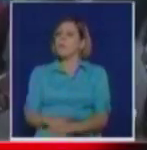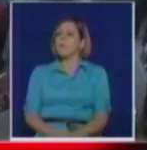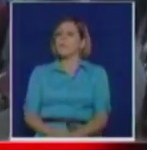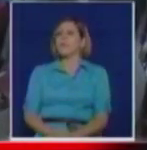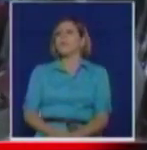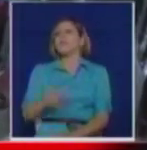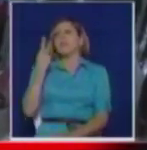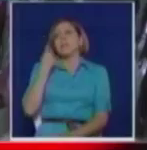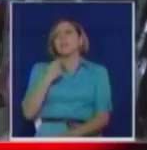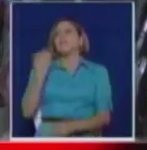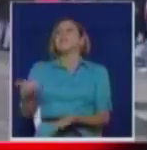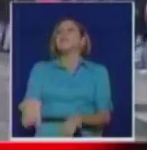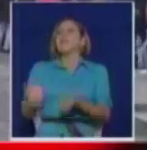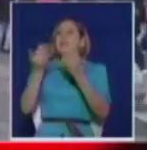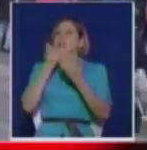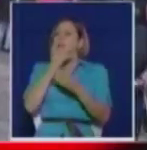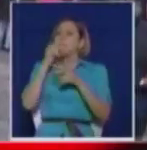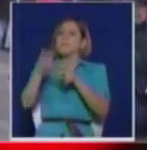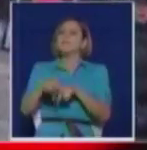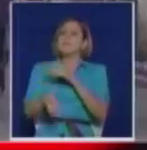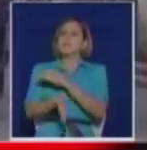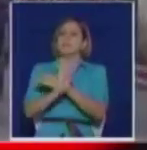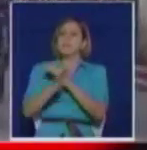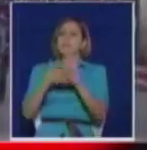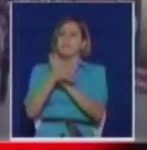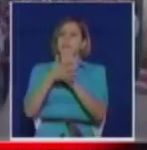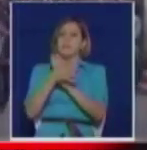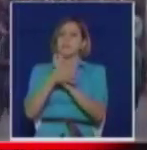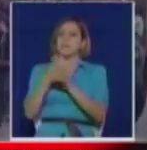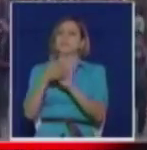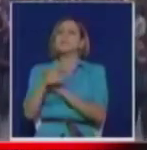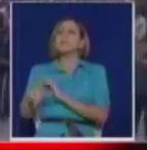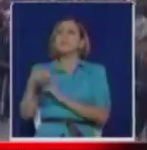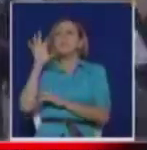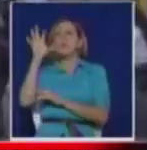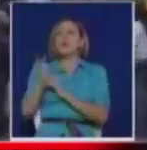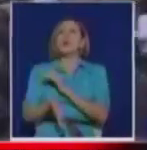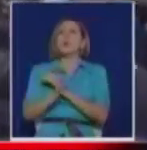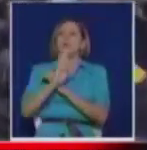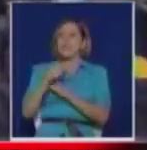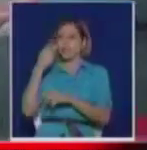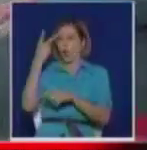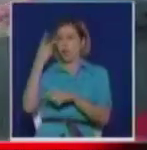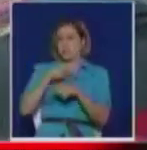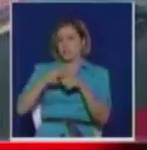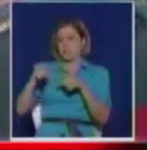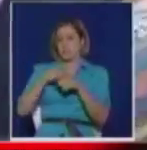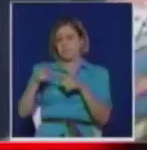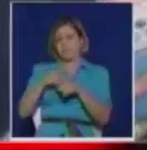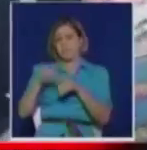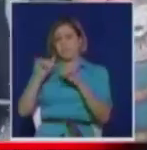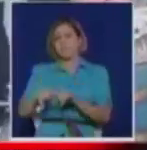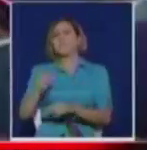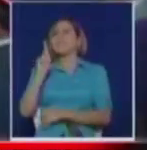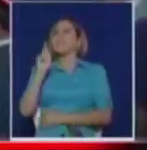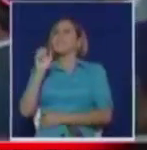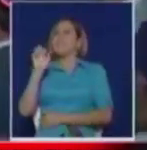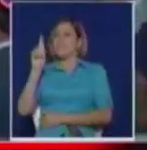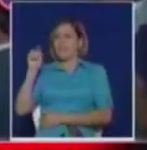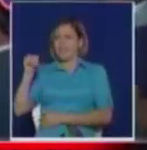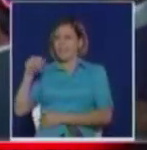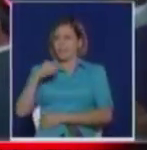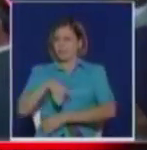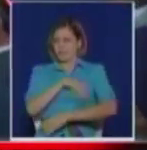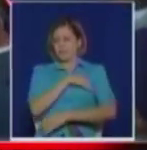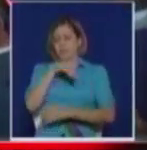indígenas de Nariño para levantar el paro que mantiene bloqueada esa zona del país desde hace 2 semanas, el ministro del Interior, Fernando Carrillo, sostuvo que se busca un